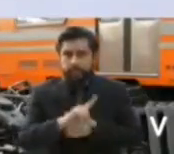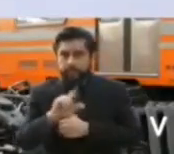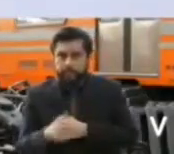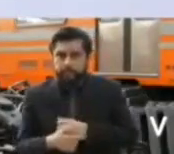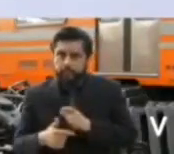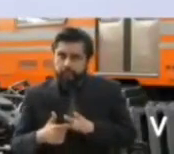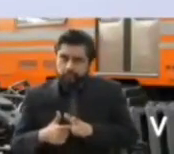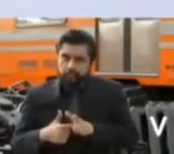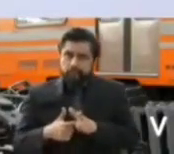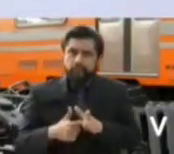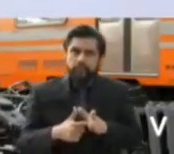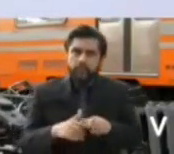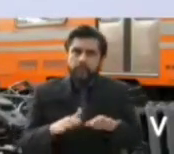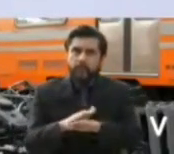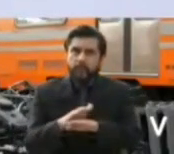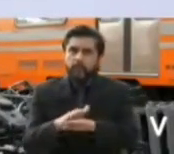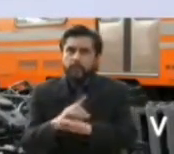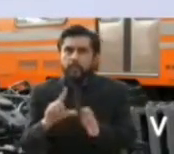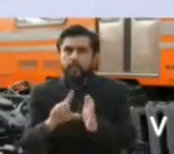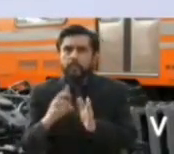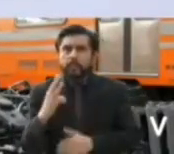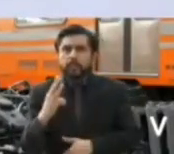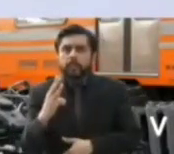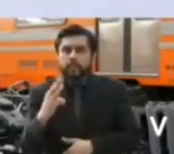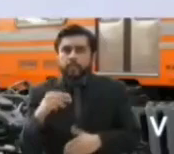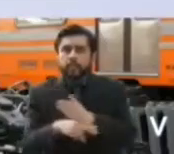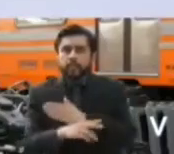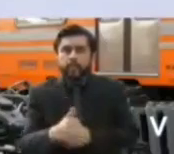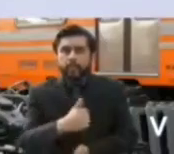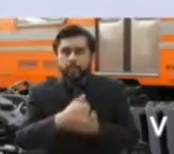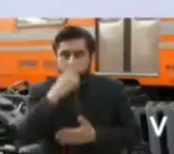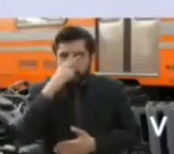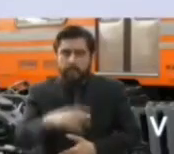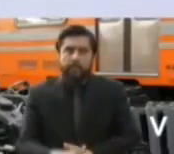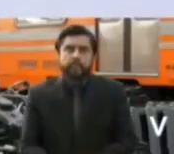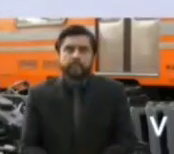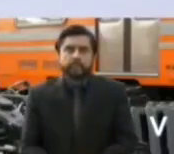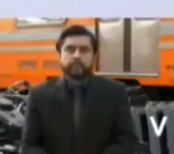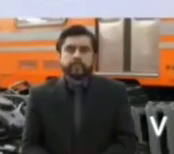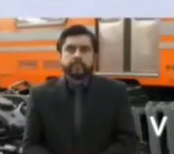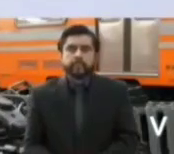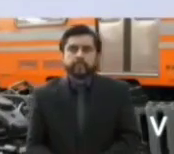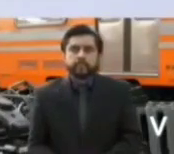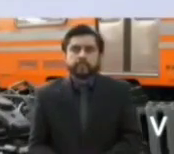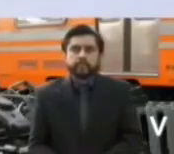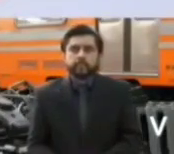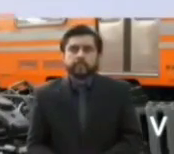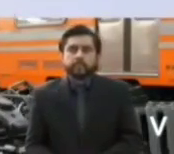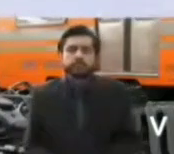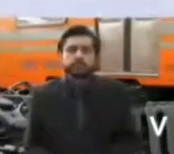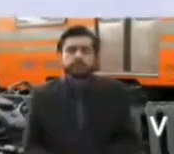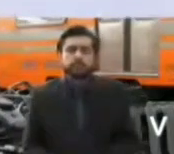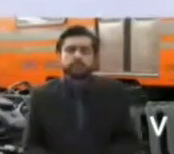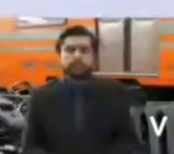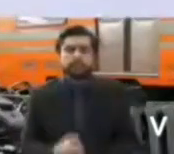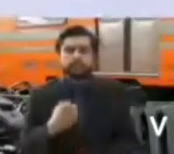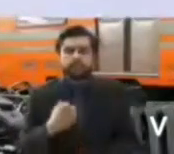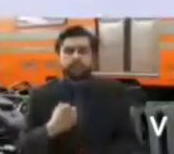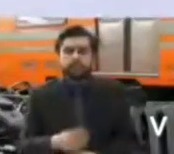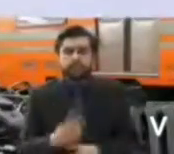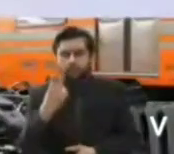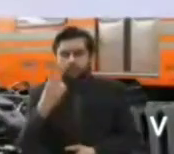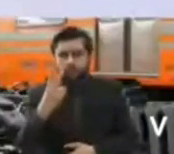también en algunos cambios para la línea 3 del metro de la Ciudad de México. Esto que fueron 2 meses